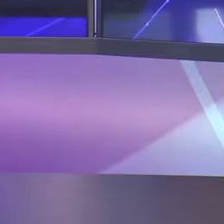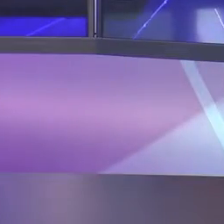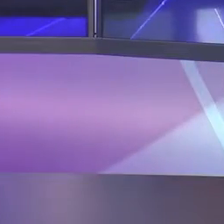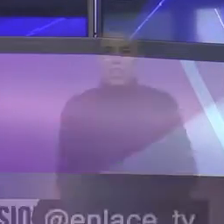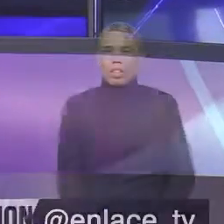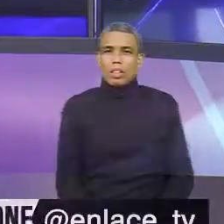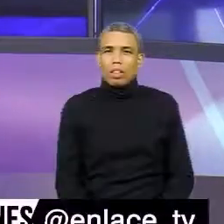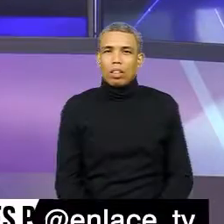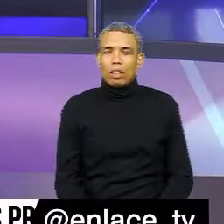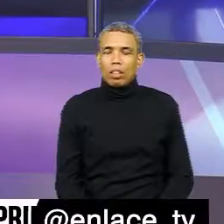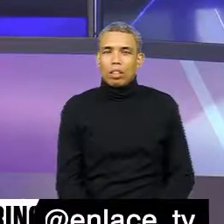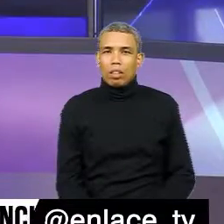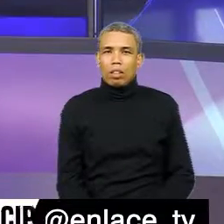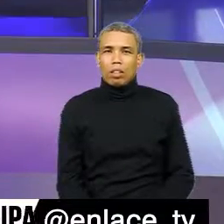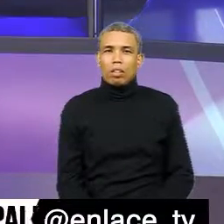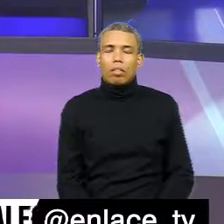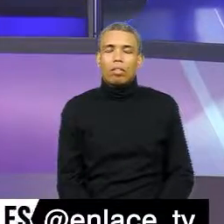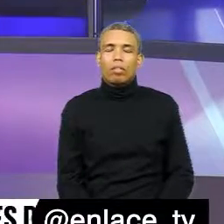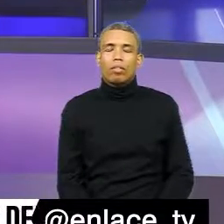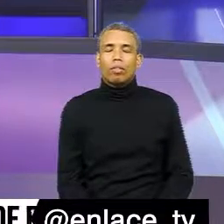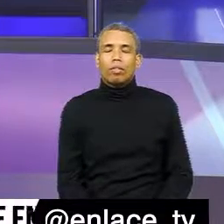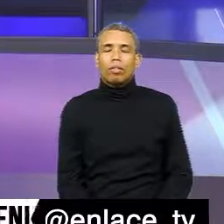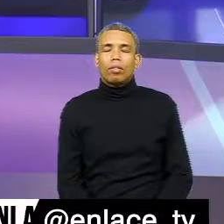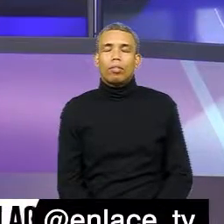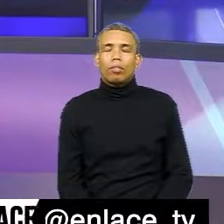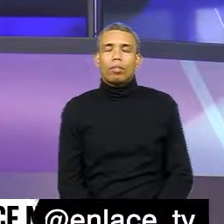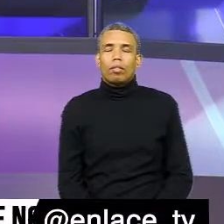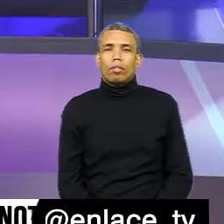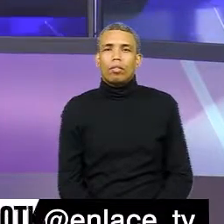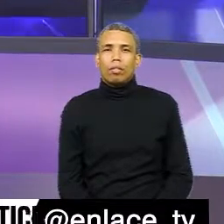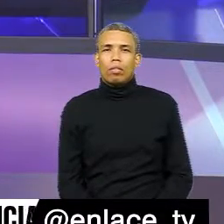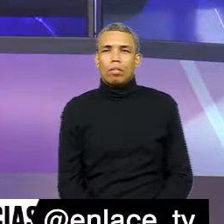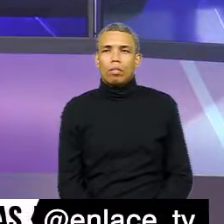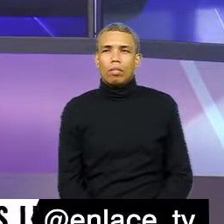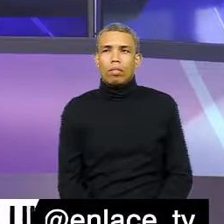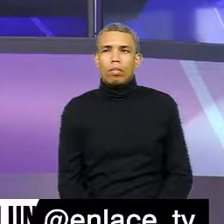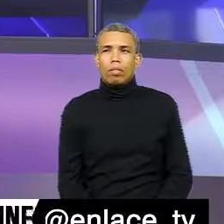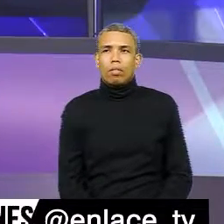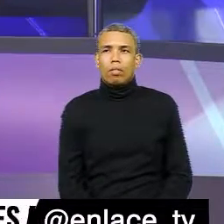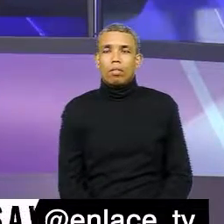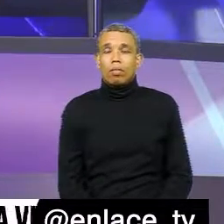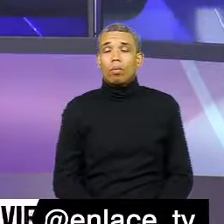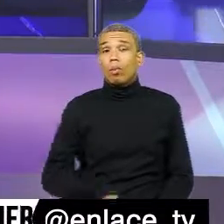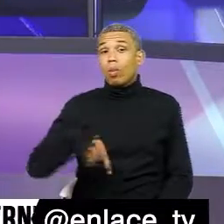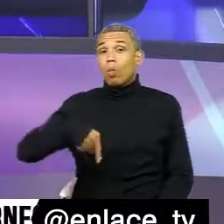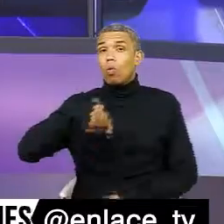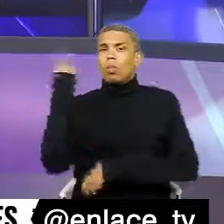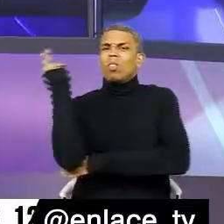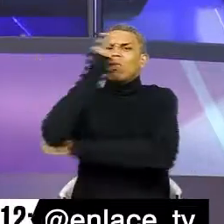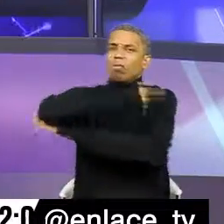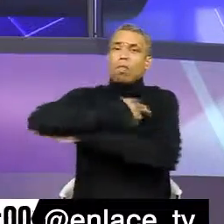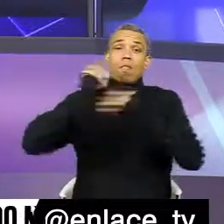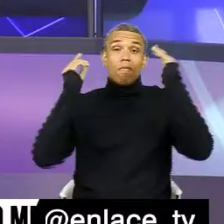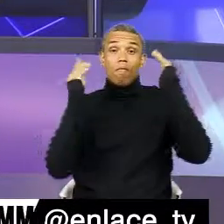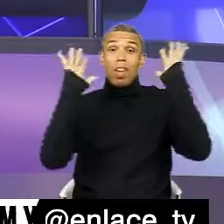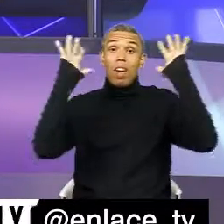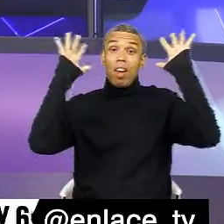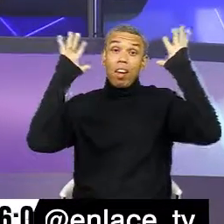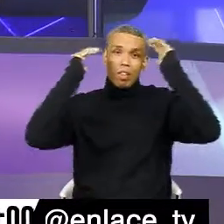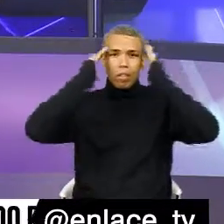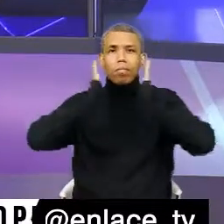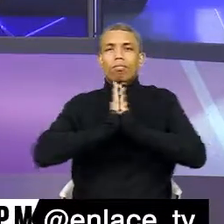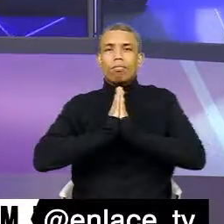Seguimos en el noticiero que usted quiere ver. Gracias por continuar con nosotros. Conductores de vehículos celebraron con una eucaristía y caravanas el Día de la Virgen del